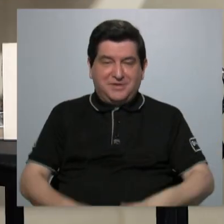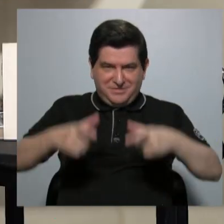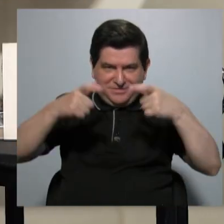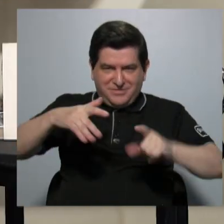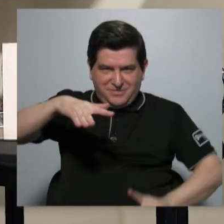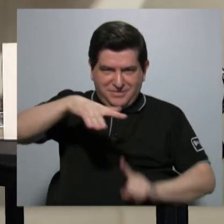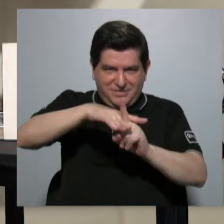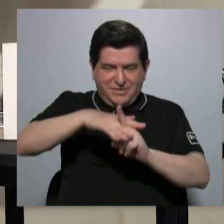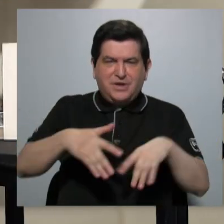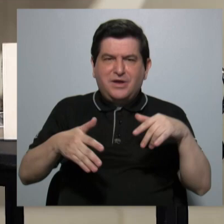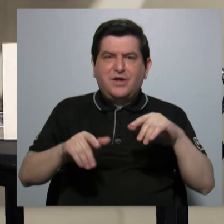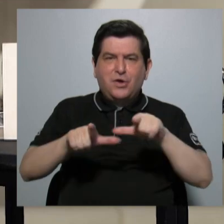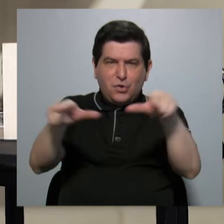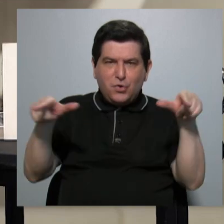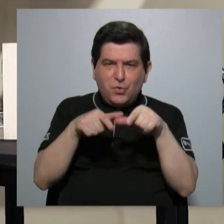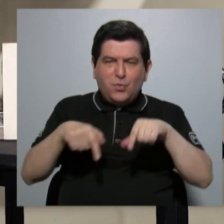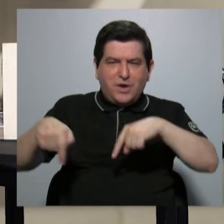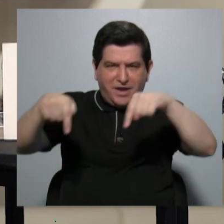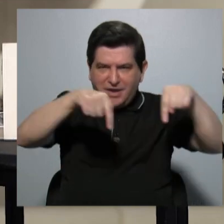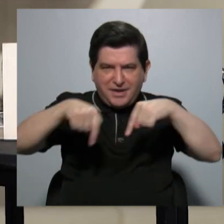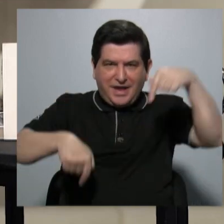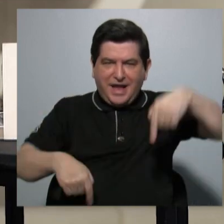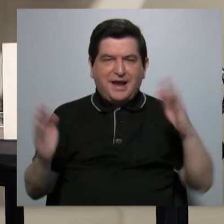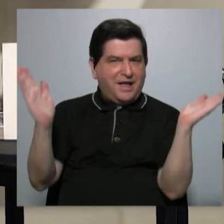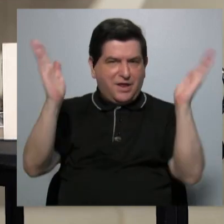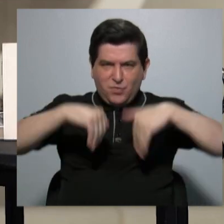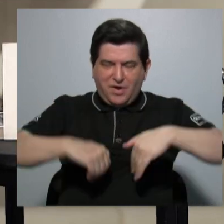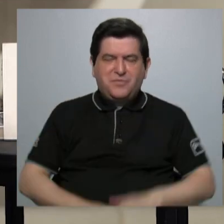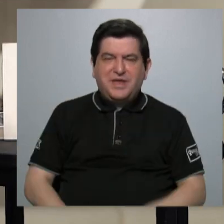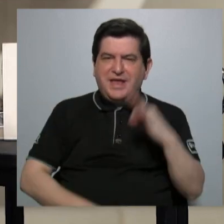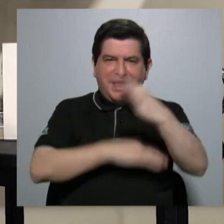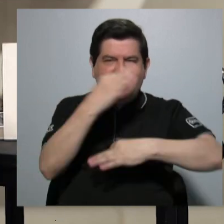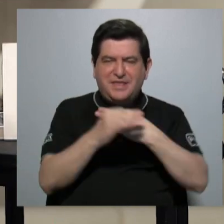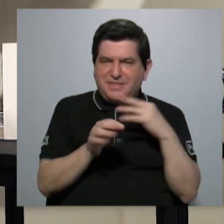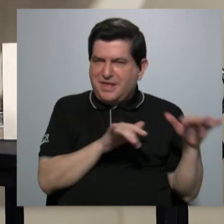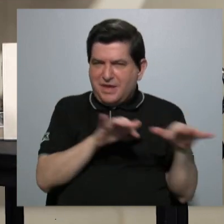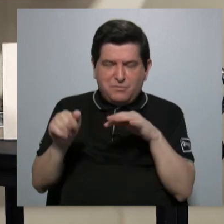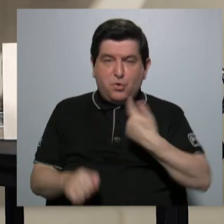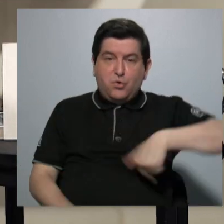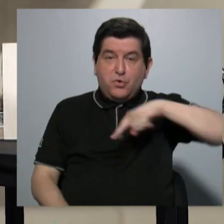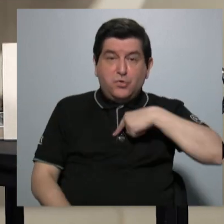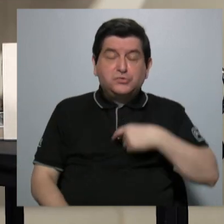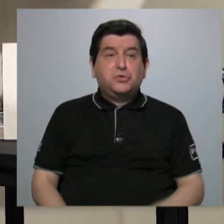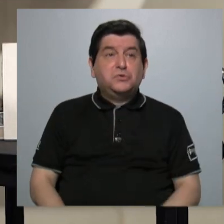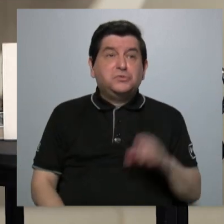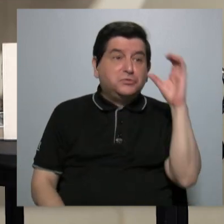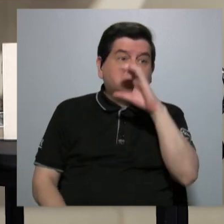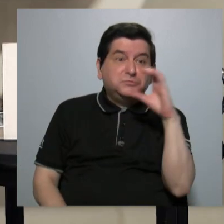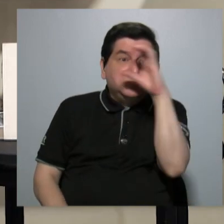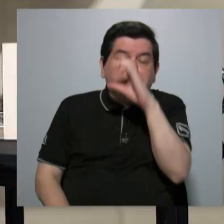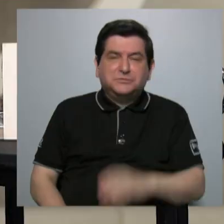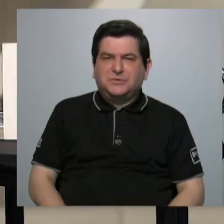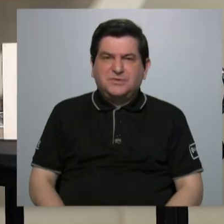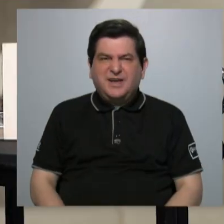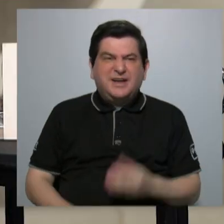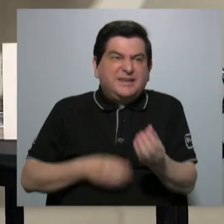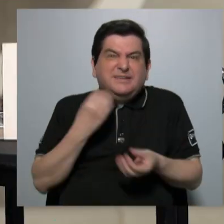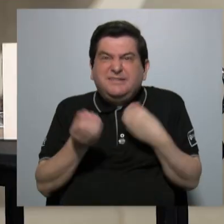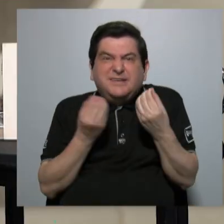No había un estudio de grabación aquí, ¿verdad? Digital. Tuvimos que inventarnos nosotros. ¿Quién